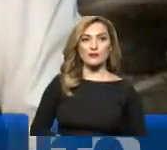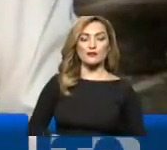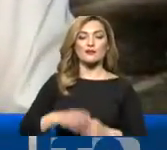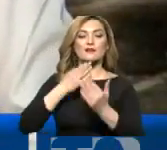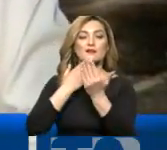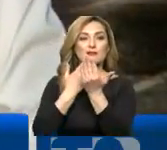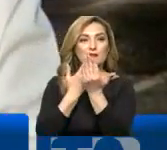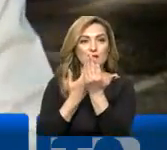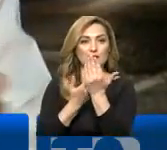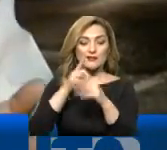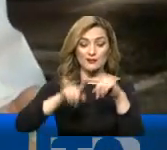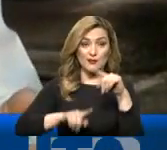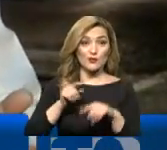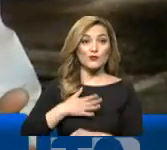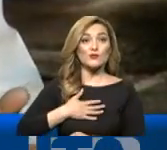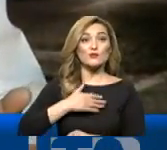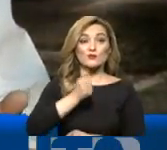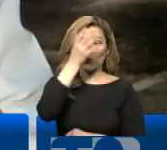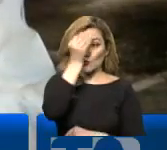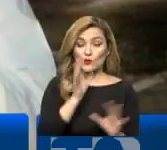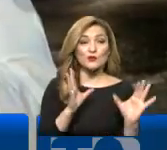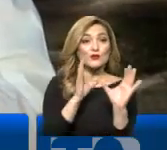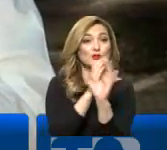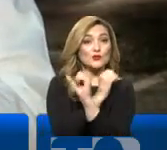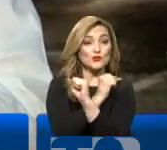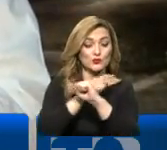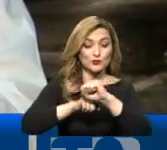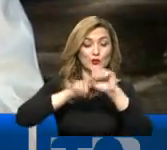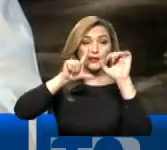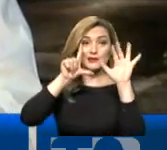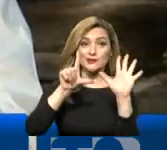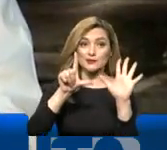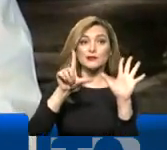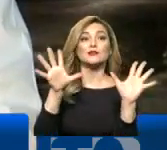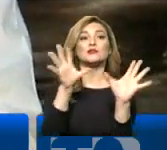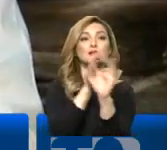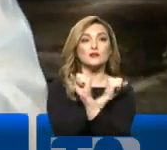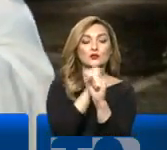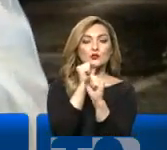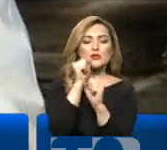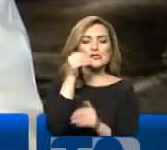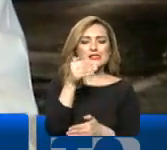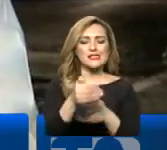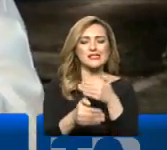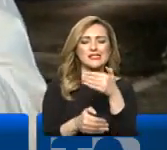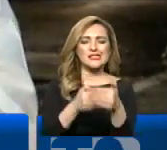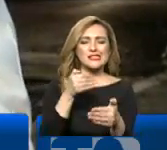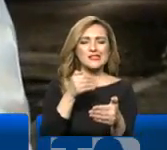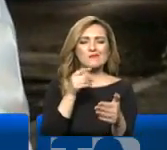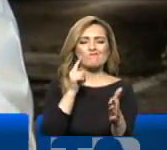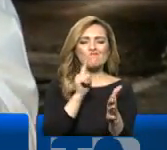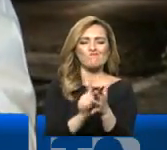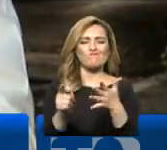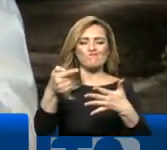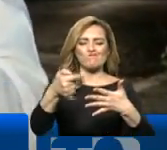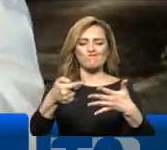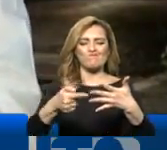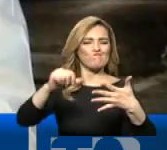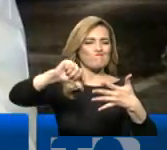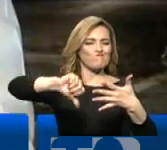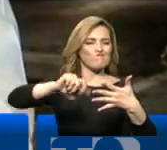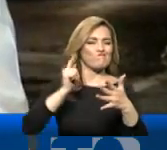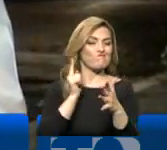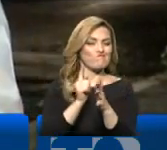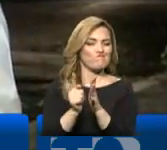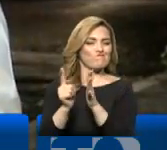Gracias, ¿qué tal amigos? Buenas noches. Alrededor de las 7 de la noche se dio inicio ya a la audiencia de formulación de cargos en contra del asambleísta Daniel